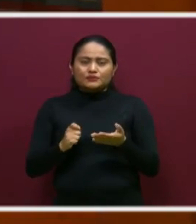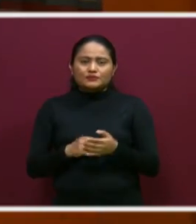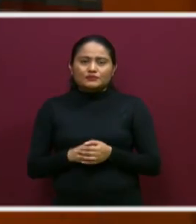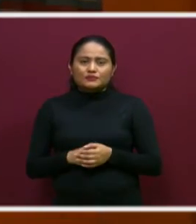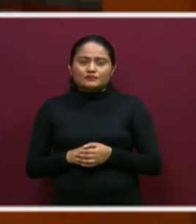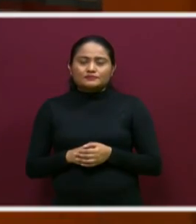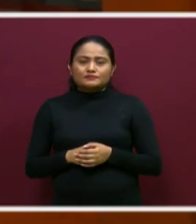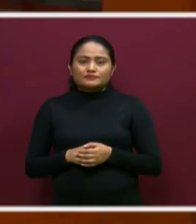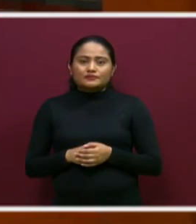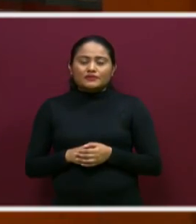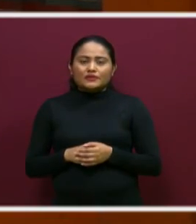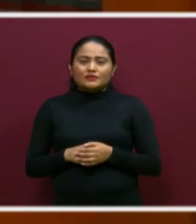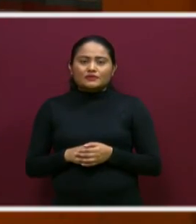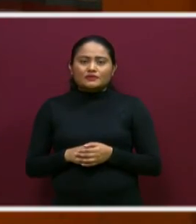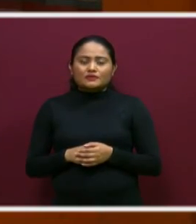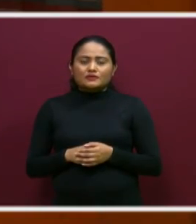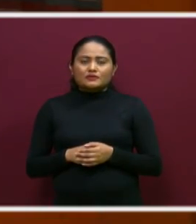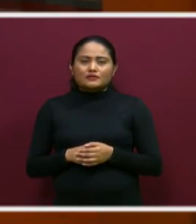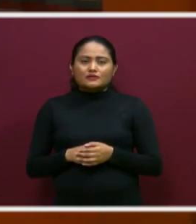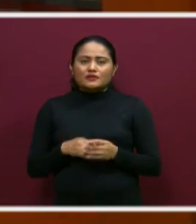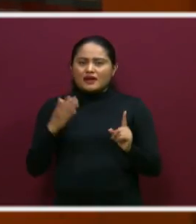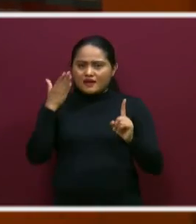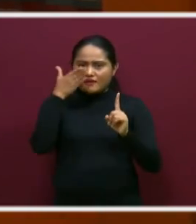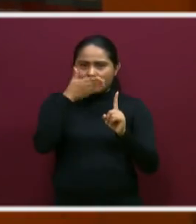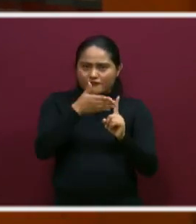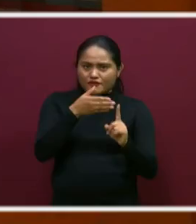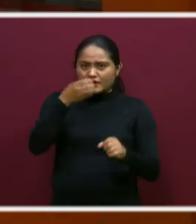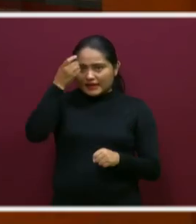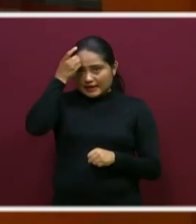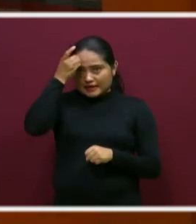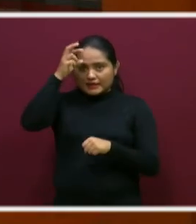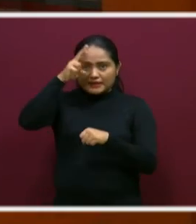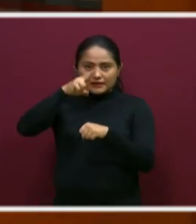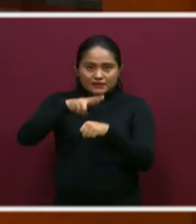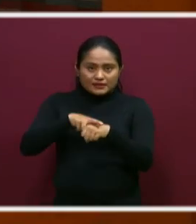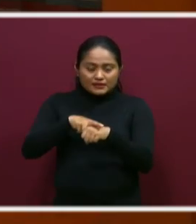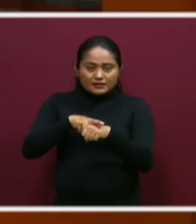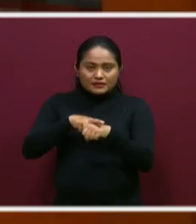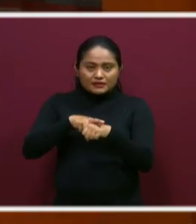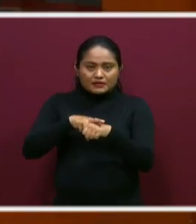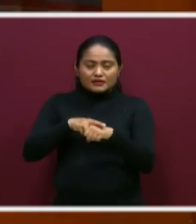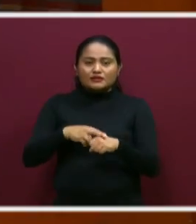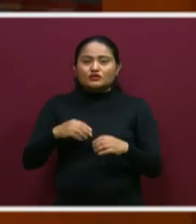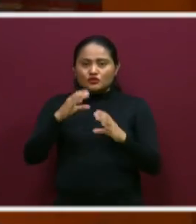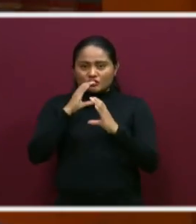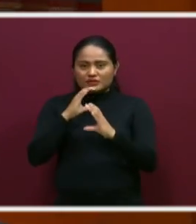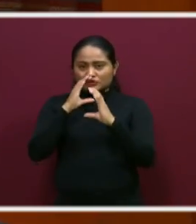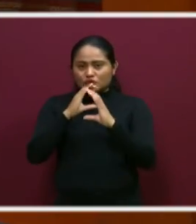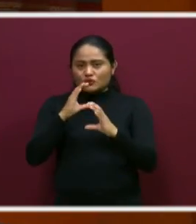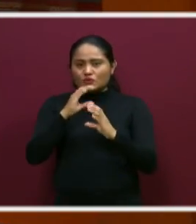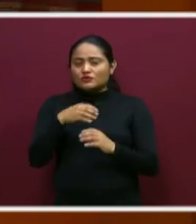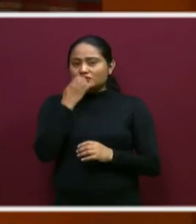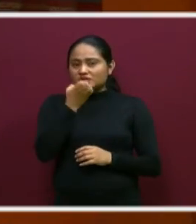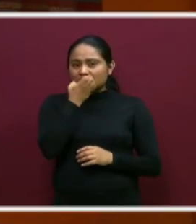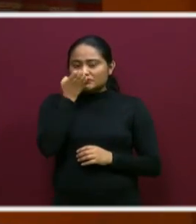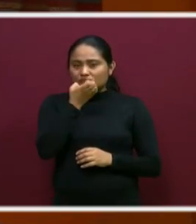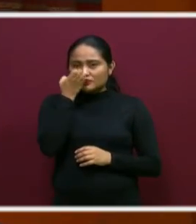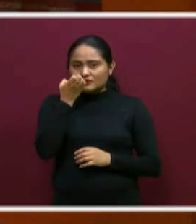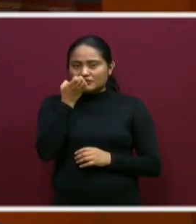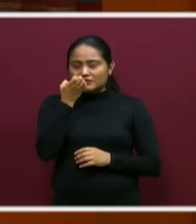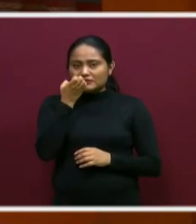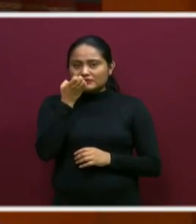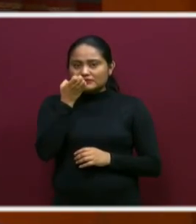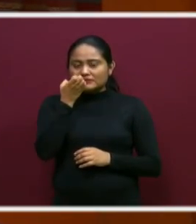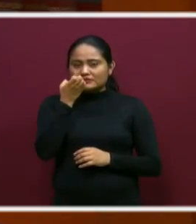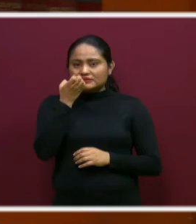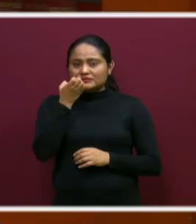chicas el enfoque completamente es para directores de coros escolares este taller es especializado entonces todos los directores